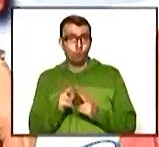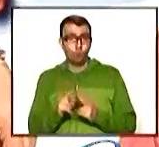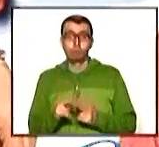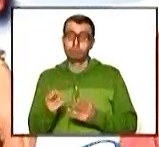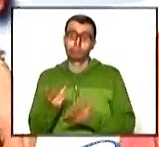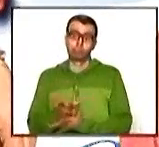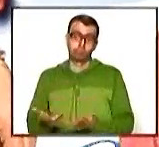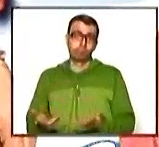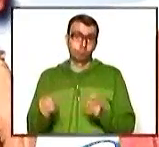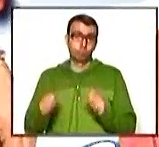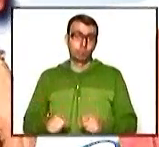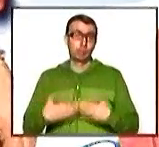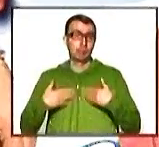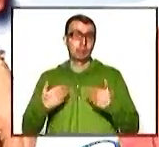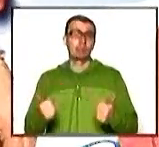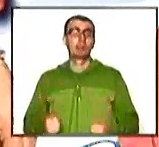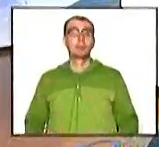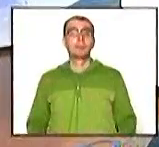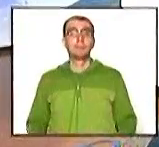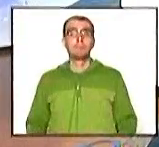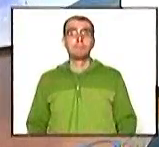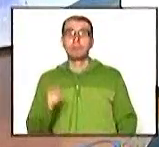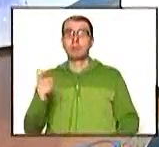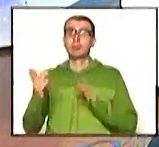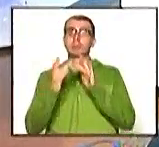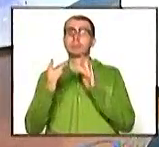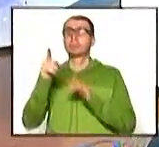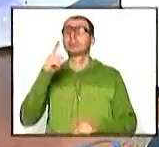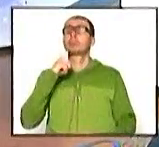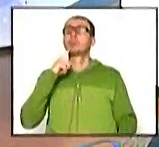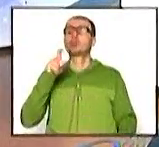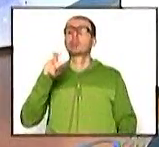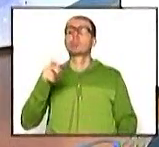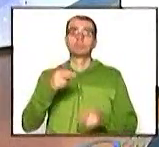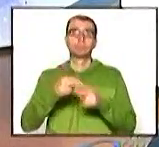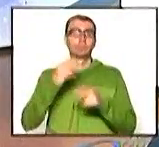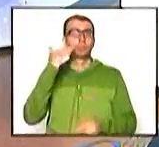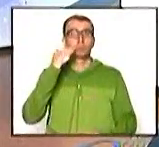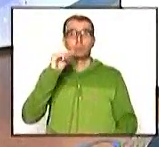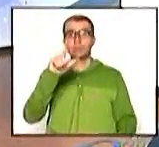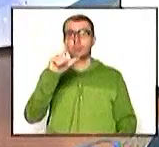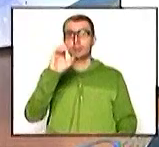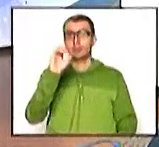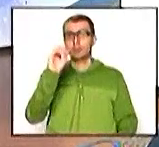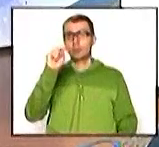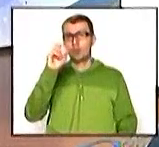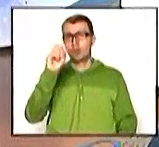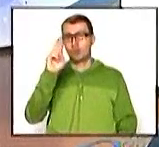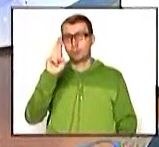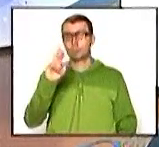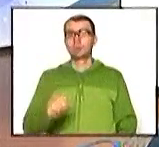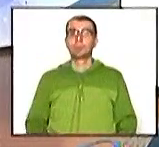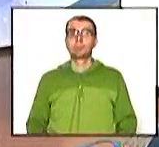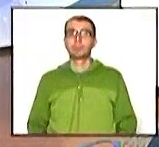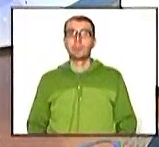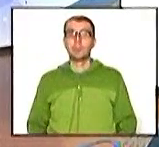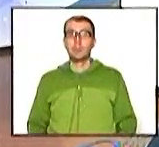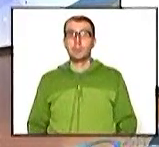bien de la salud. Vamos a Bucaramanga. Leonor, bienvenida. Buenas tardes. Buenas tardes. Adelante.